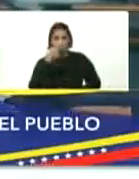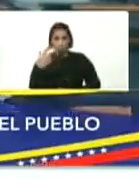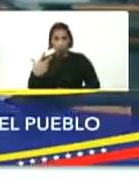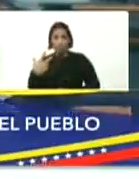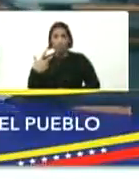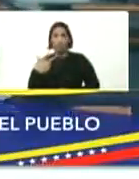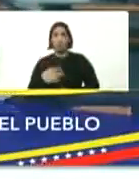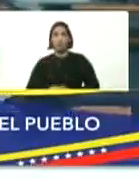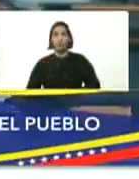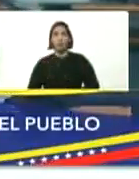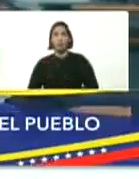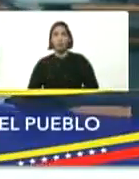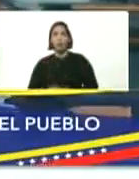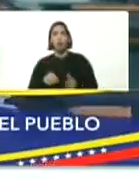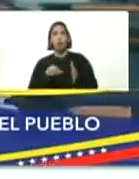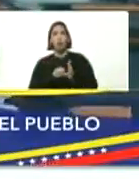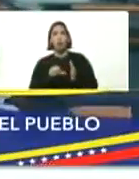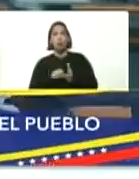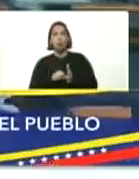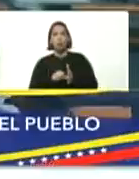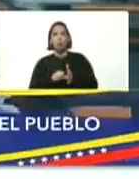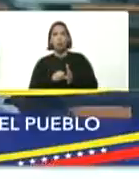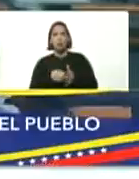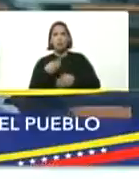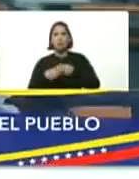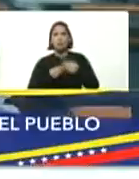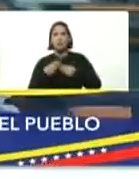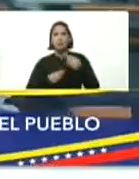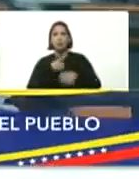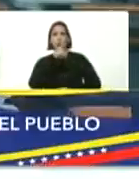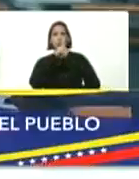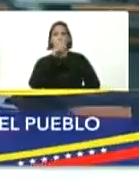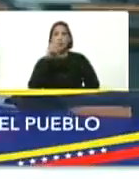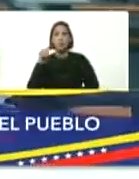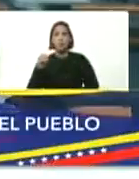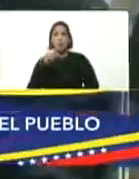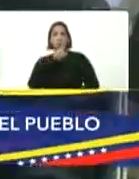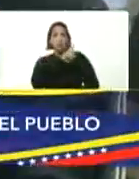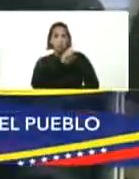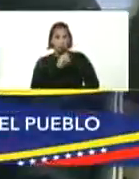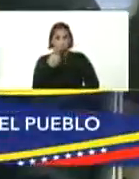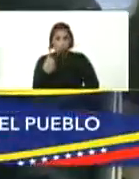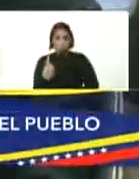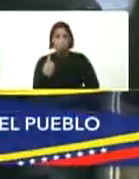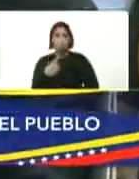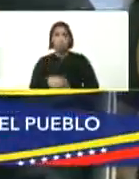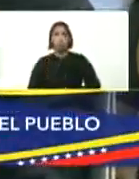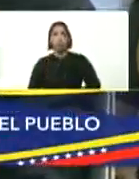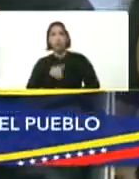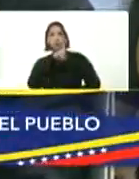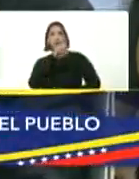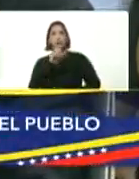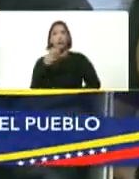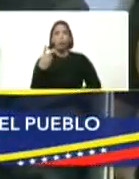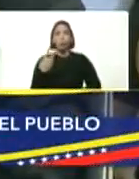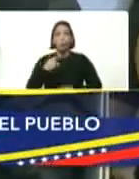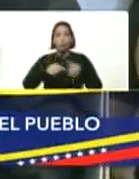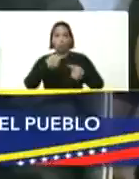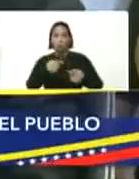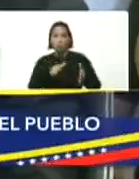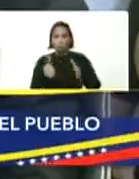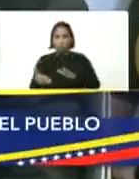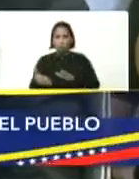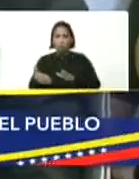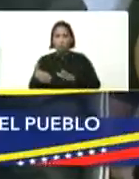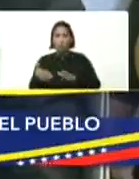edición, con Joel Atilio se hicieron 100 ediciones, 101 ediciones, la 102 fue póstuma, y esta